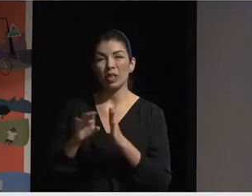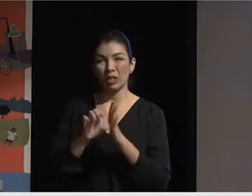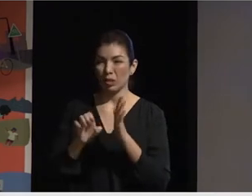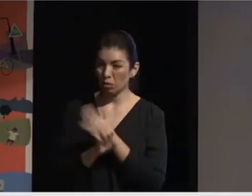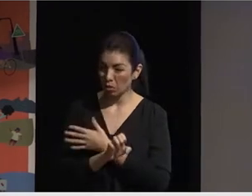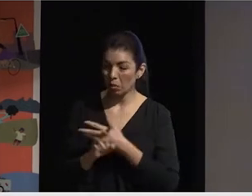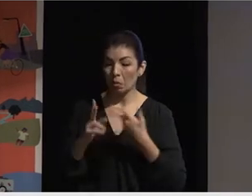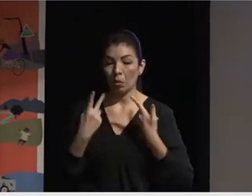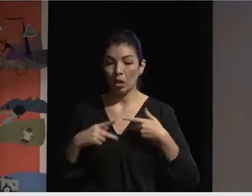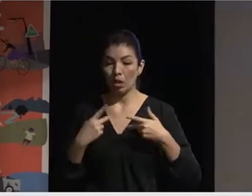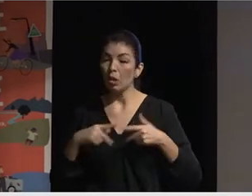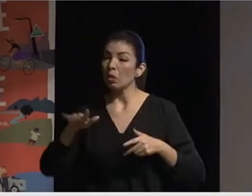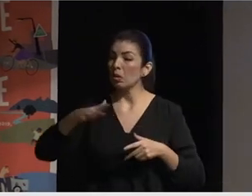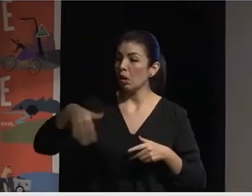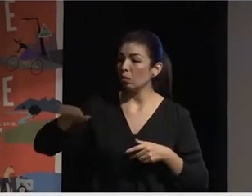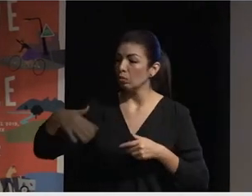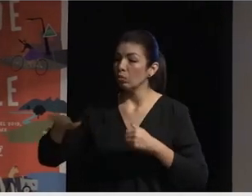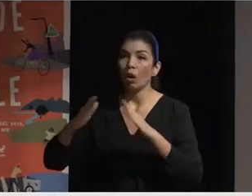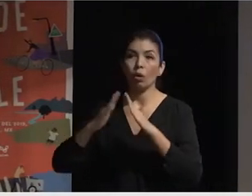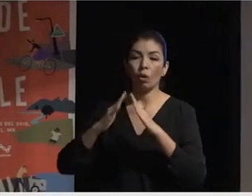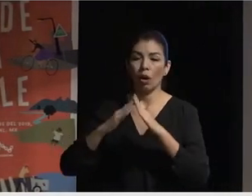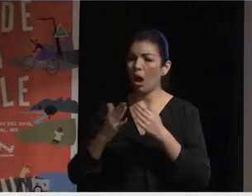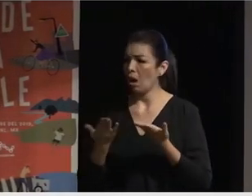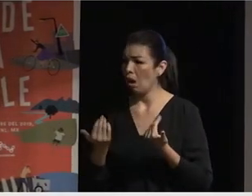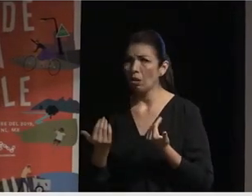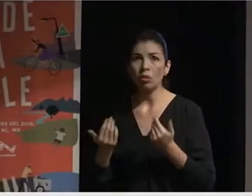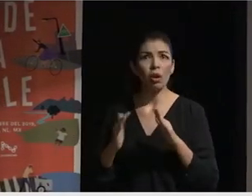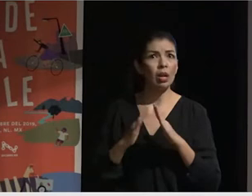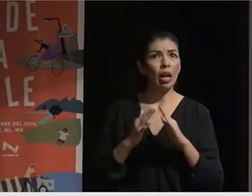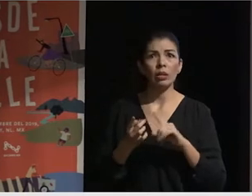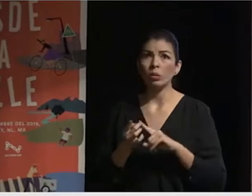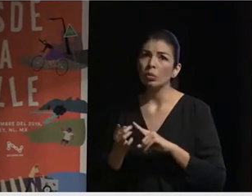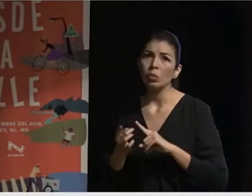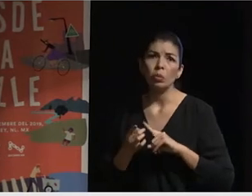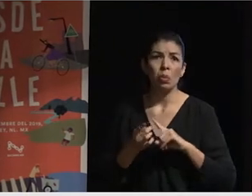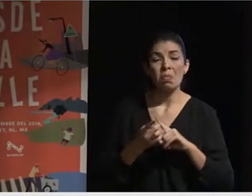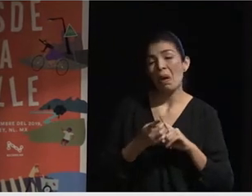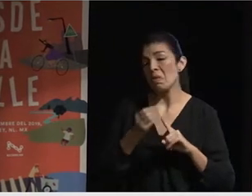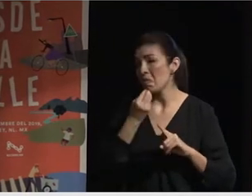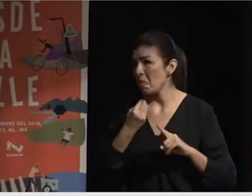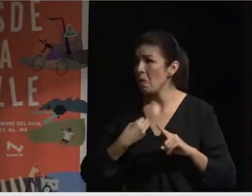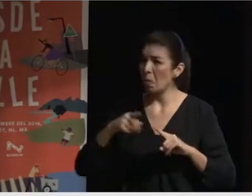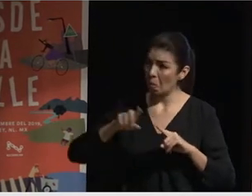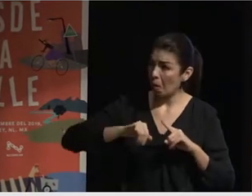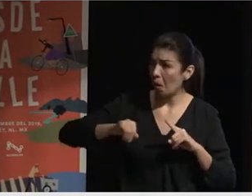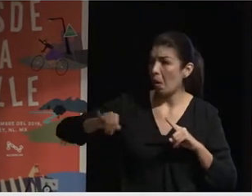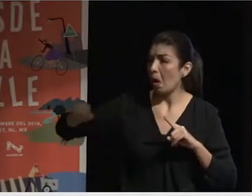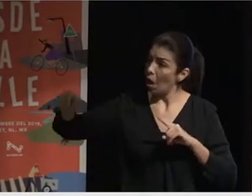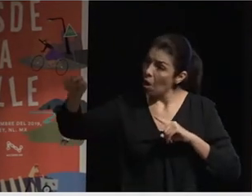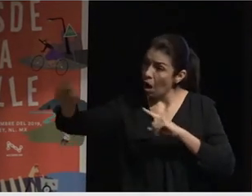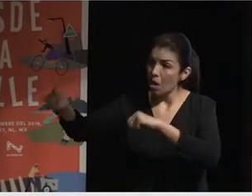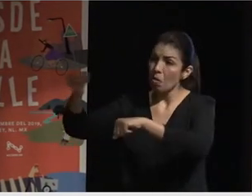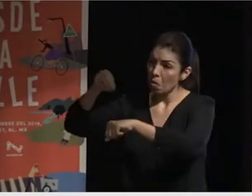no solamente mexicana, sino latinoamericana y que aparte es una problemática que no está en la agenda y al no estar en agenda no existen